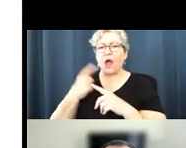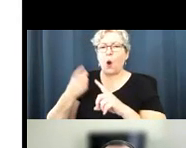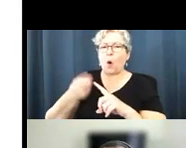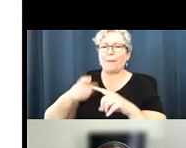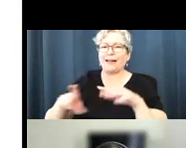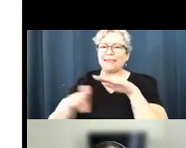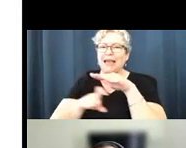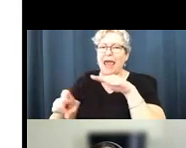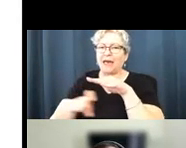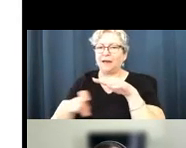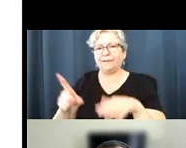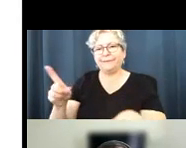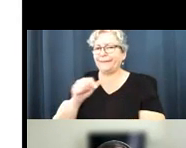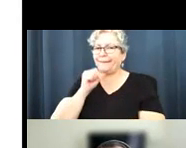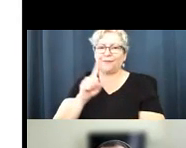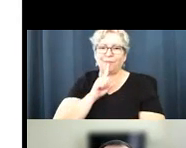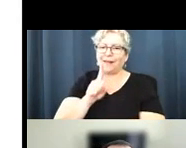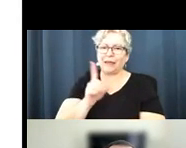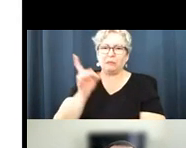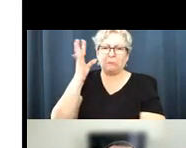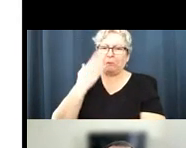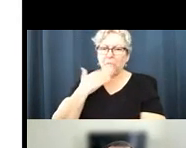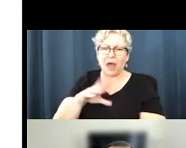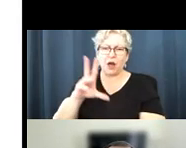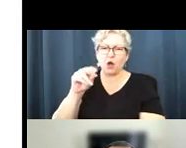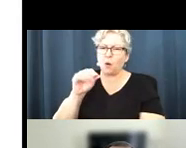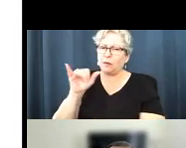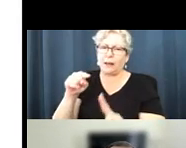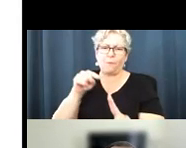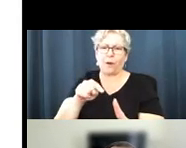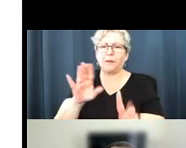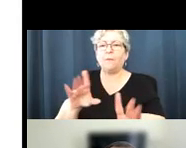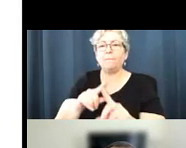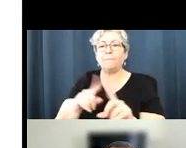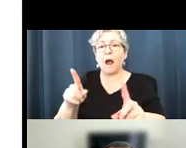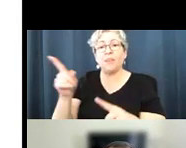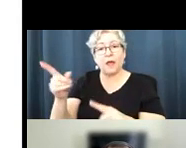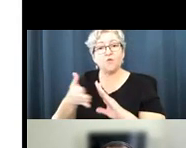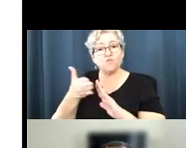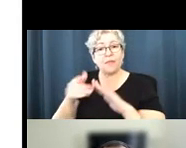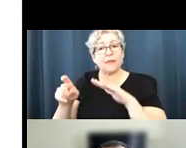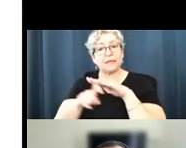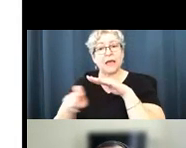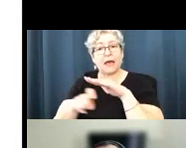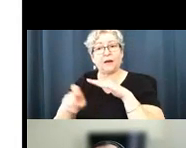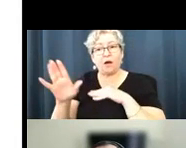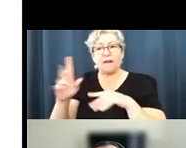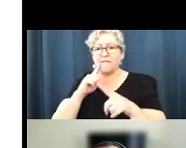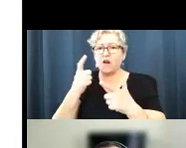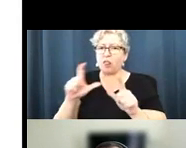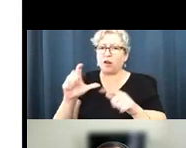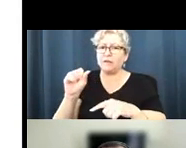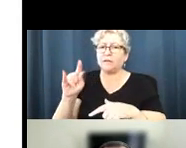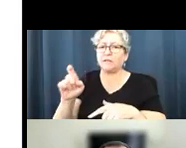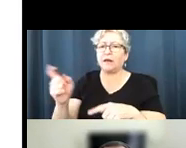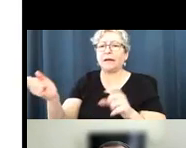Tratando de lograr la accesibilidad no correcta. Estaban usando el accessibility scanner y movían el scanner a